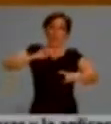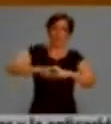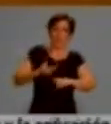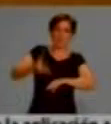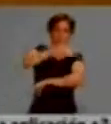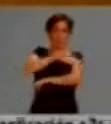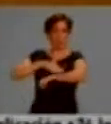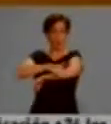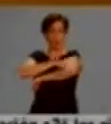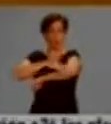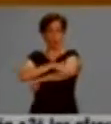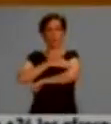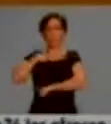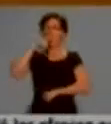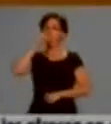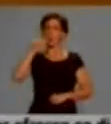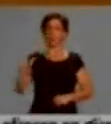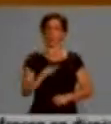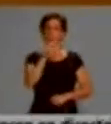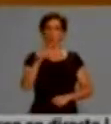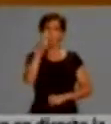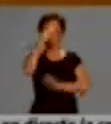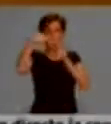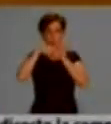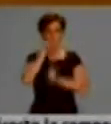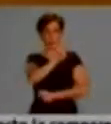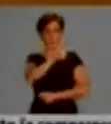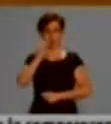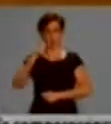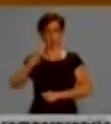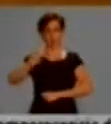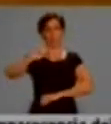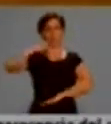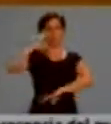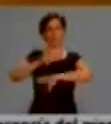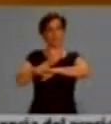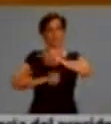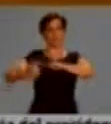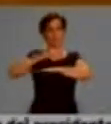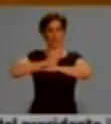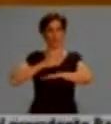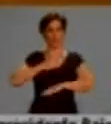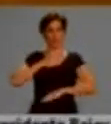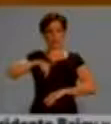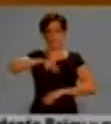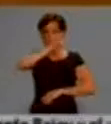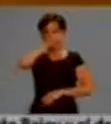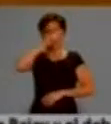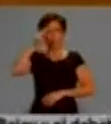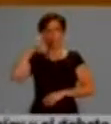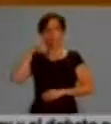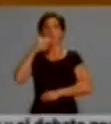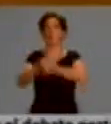Gobierno, en julio de 2011, el Tribunal Superior de Justicia de Madrid archiva la causa contra él y